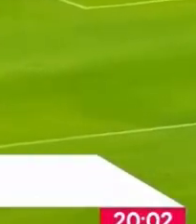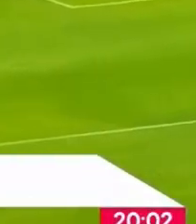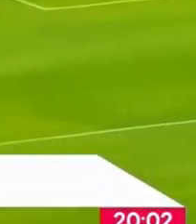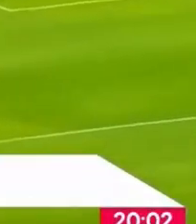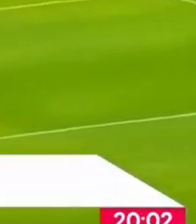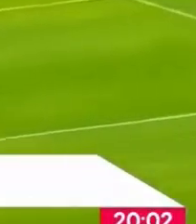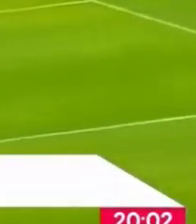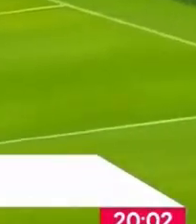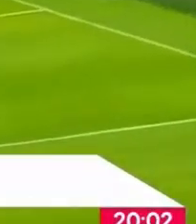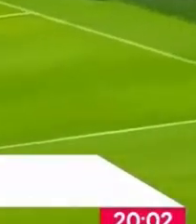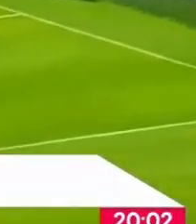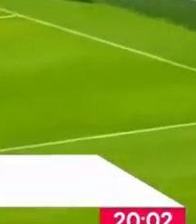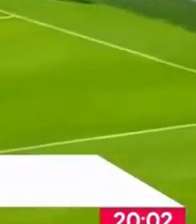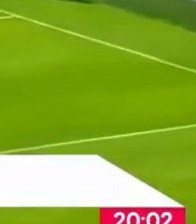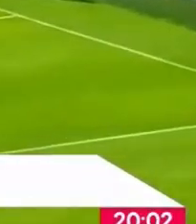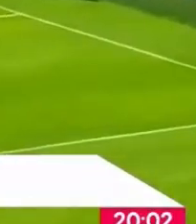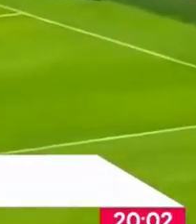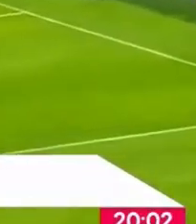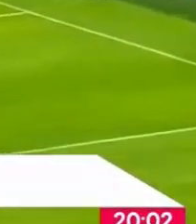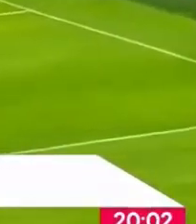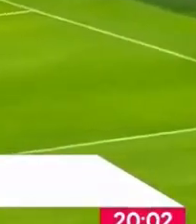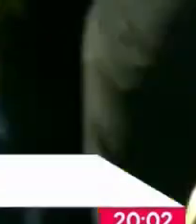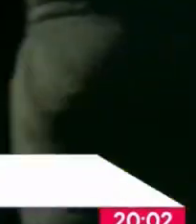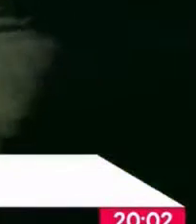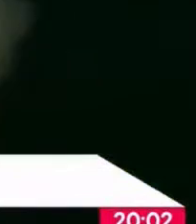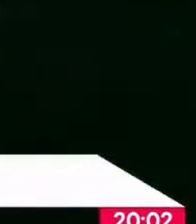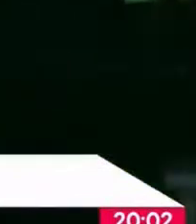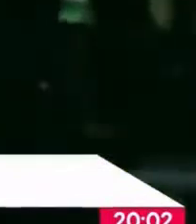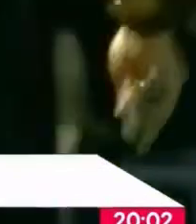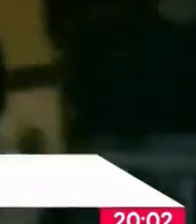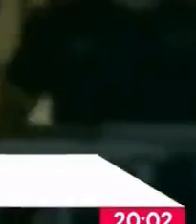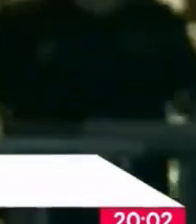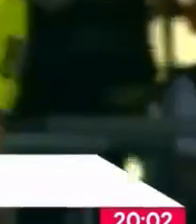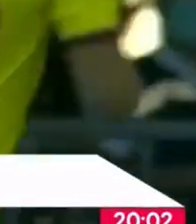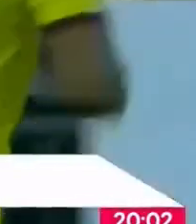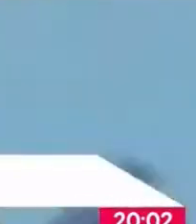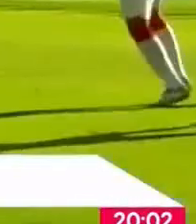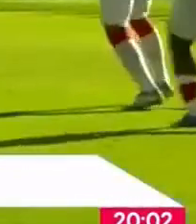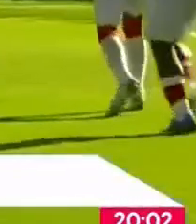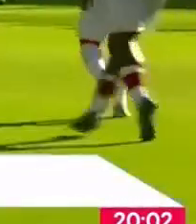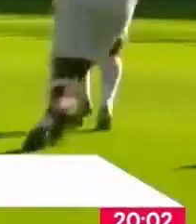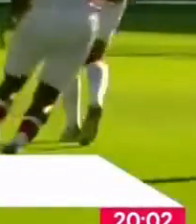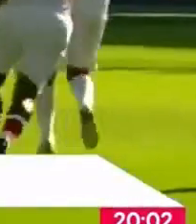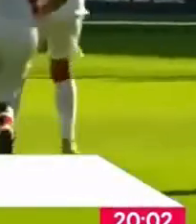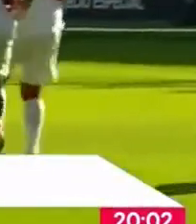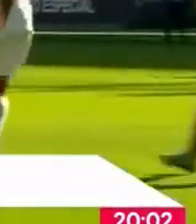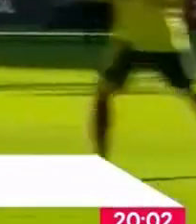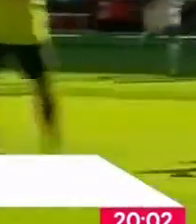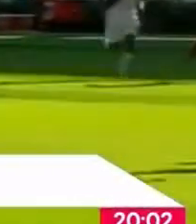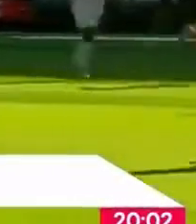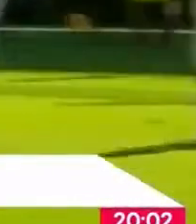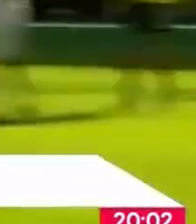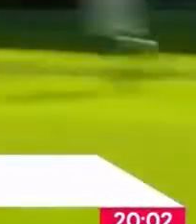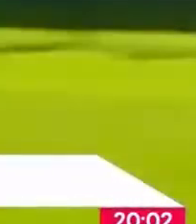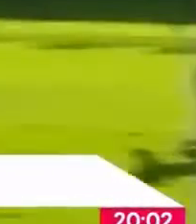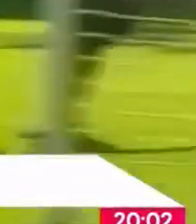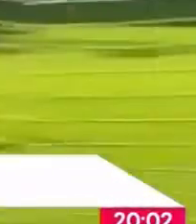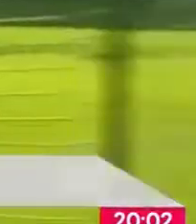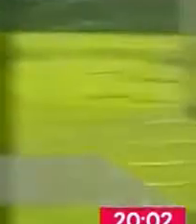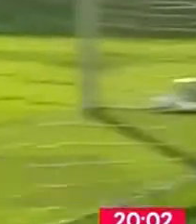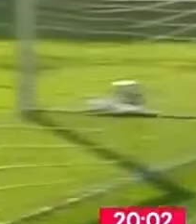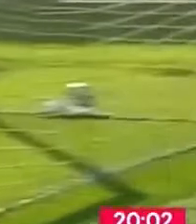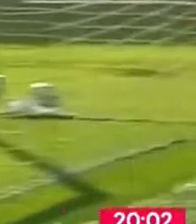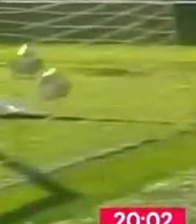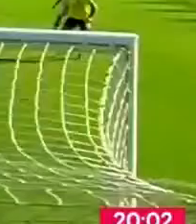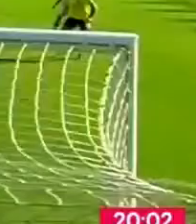que juega con Falcao, James Rodríguez, y el remate finalmente que termina por desviarse en Tapia. Así fue el partido, pues. No se había llegado